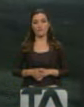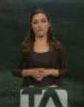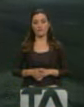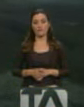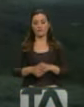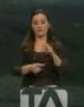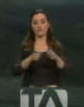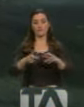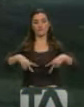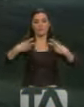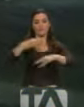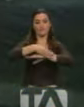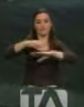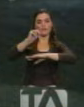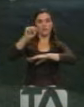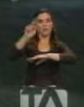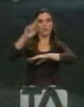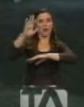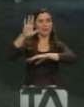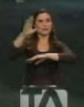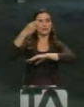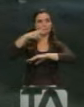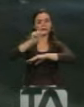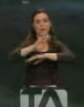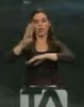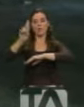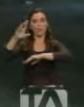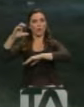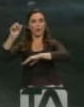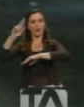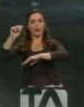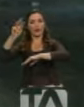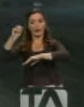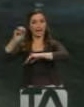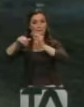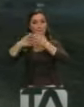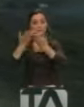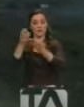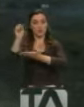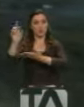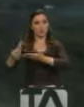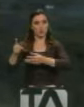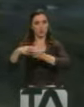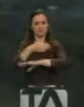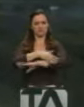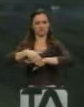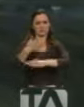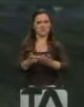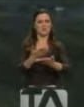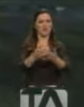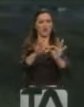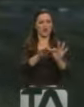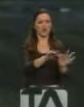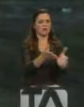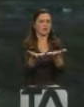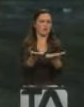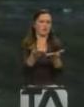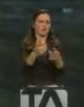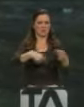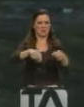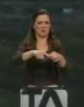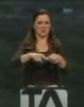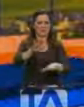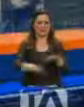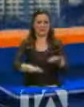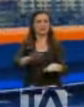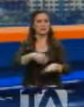Los moradores de la calle Marta Bucarán, en el sur de la capital, exigen a las autoridades el asfaltado de la calle, ya que cuando llueve, todo se llena